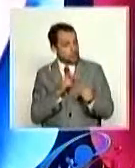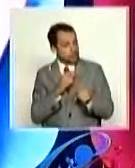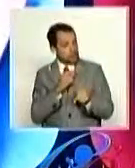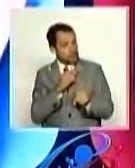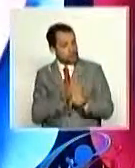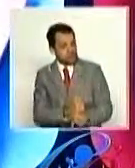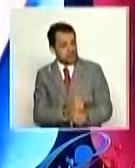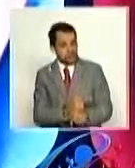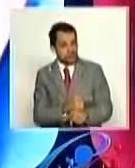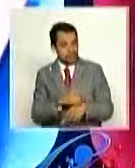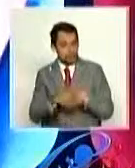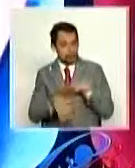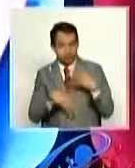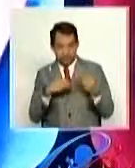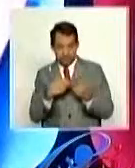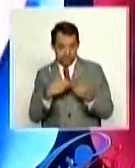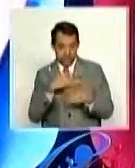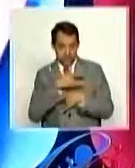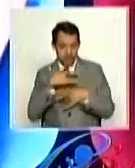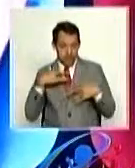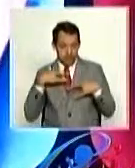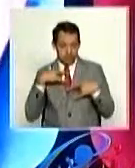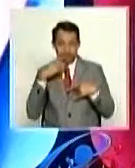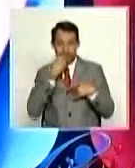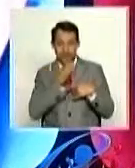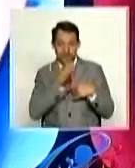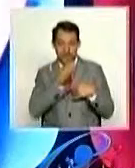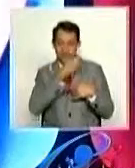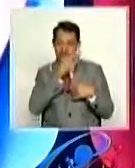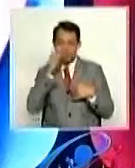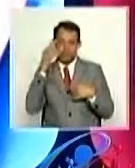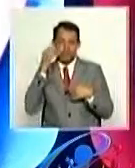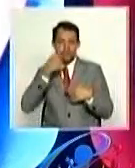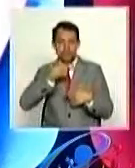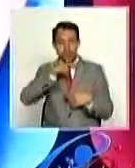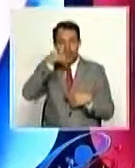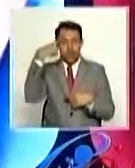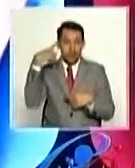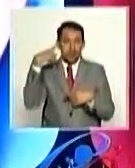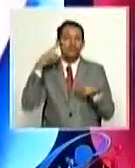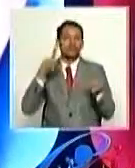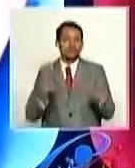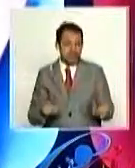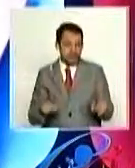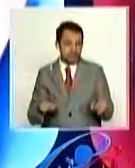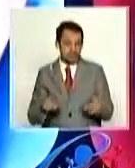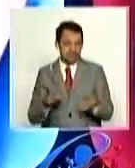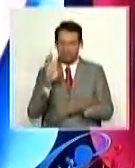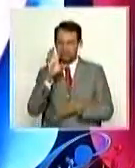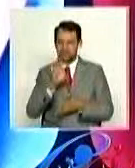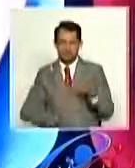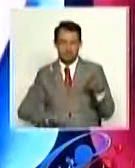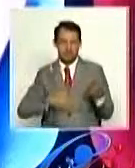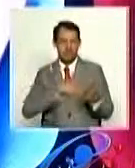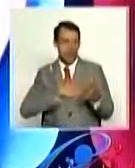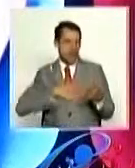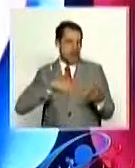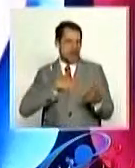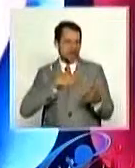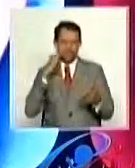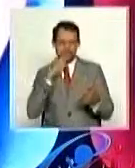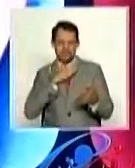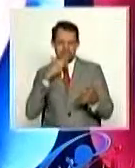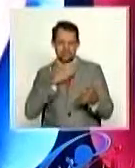devolverle, además de la parte estética, la parte funcional, pero principalmente eliminar todos estos focos sépticos